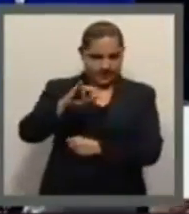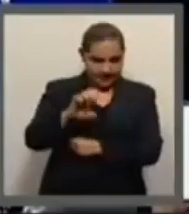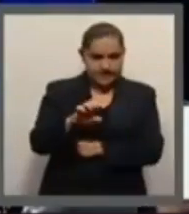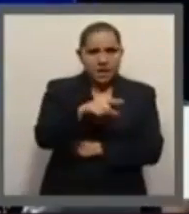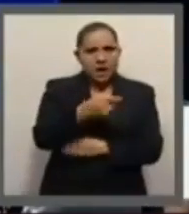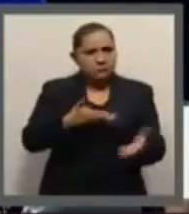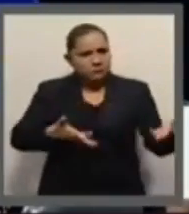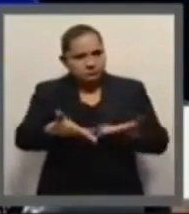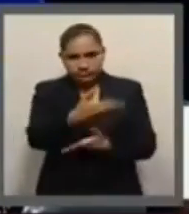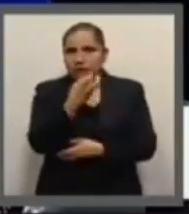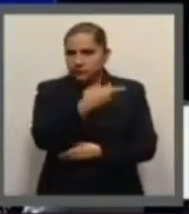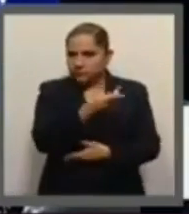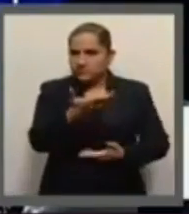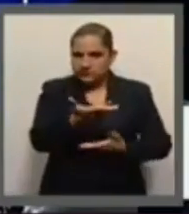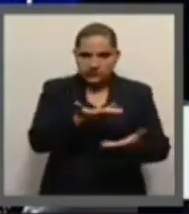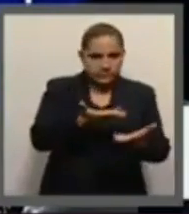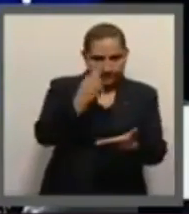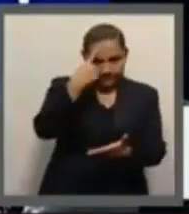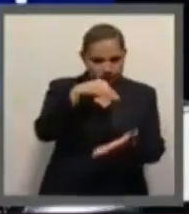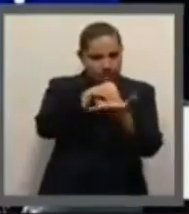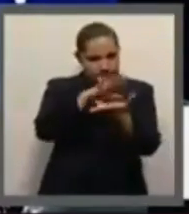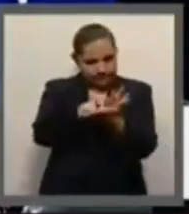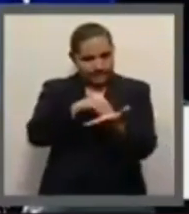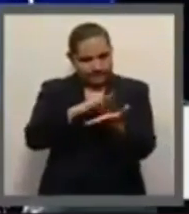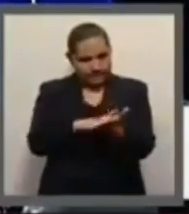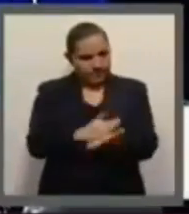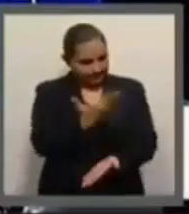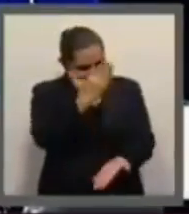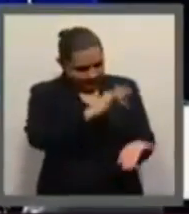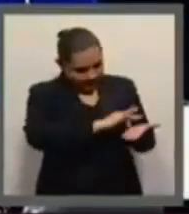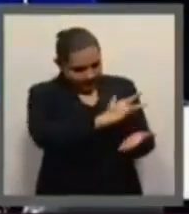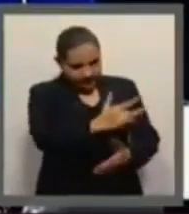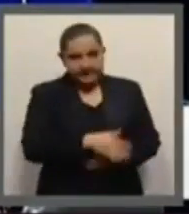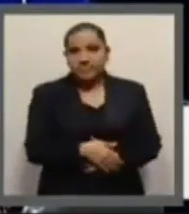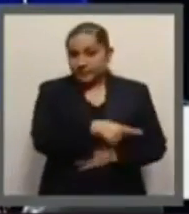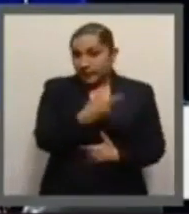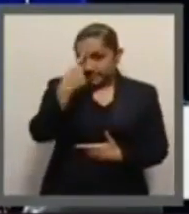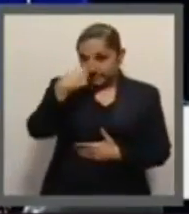exitosamente el registro de nuestro Gracias. Partido para competir en este